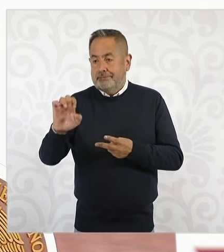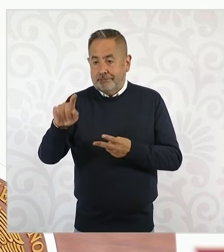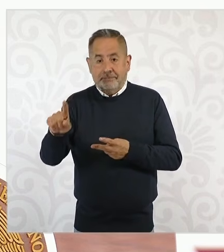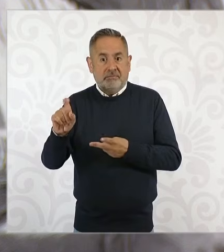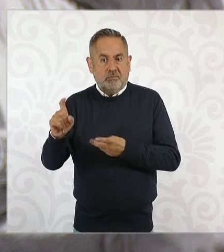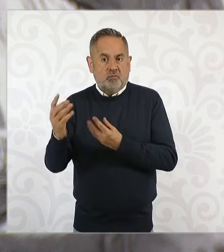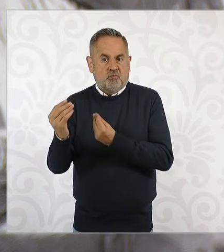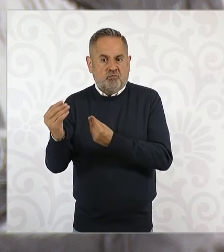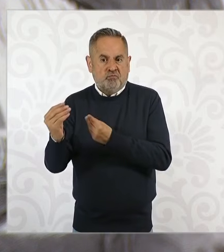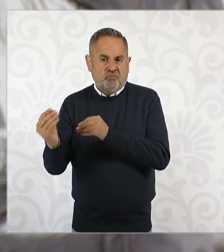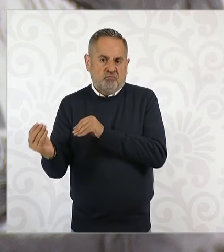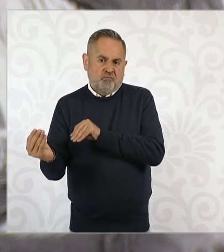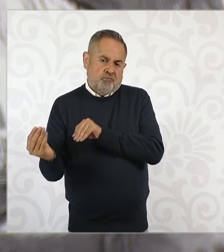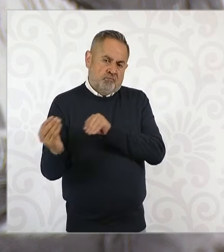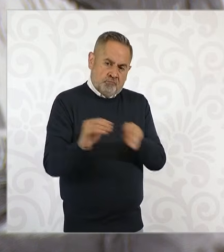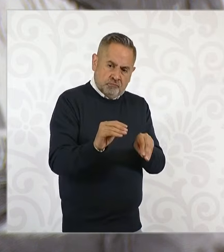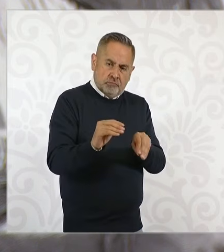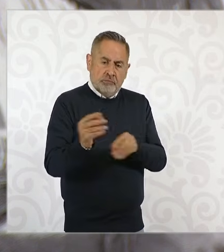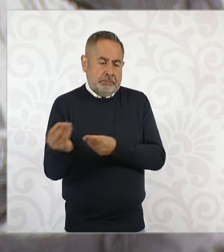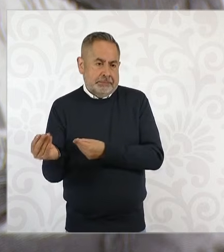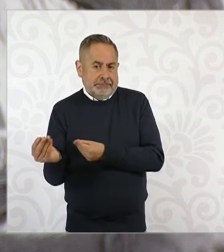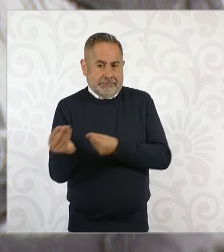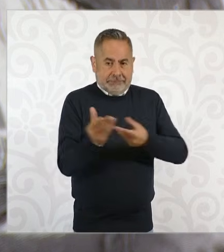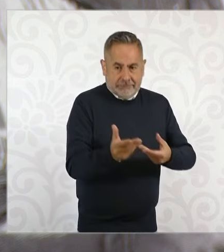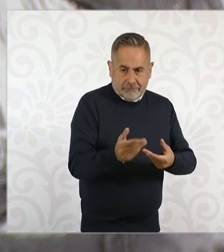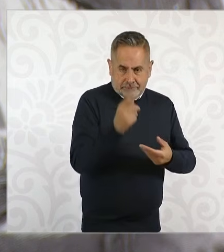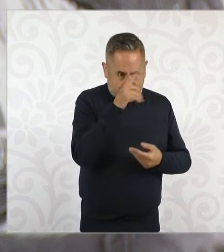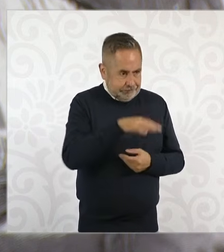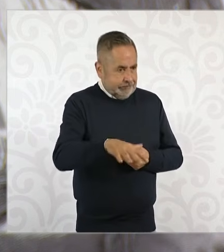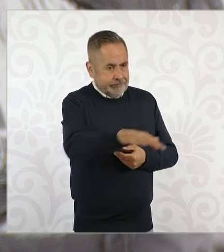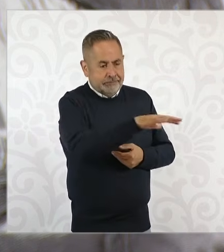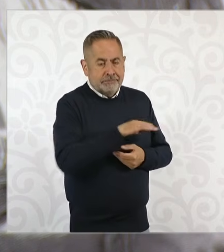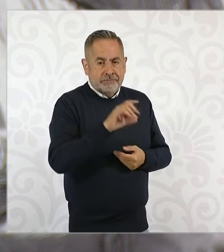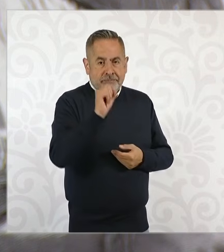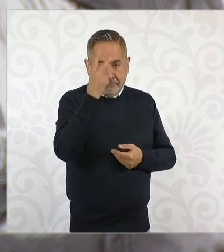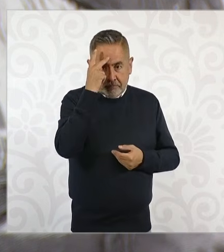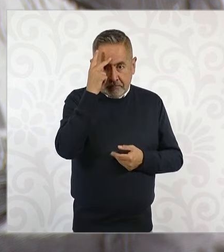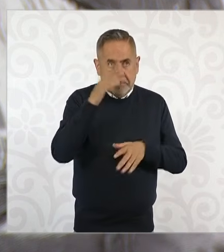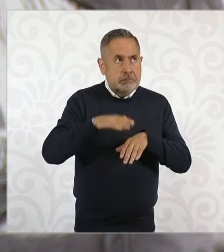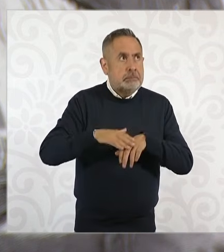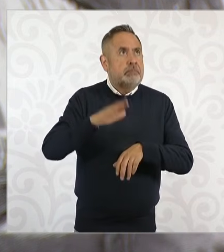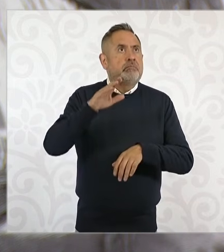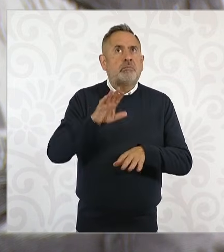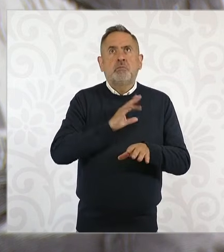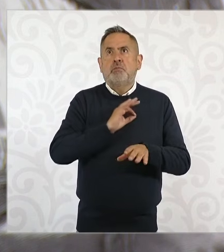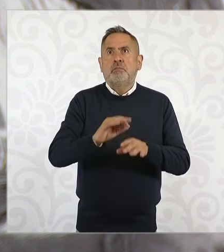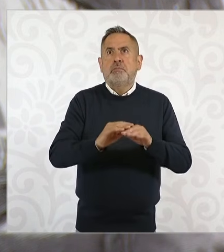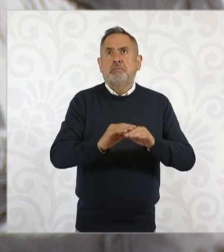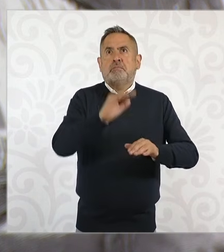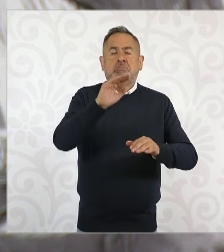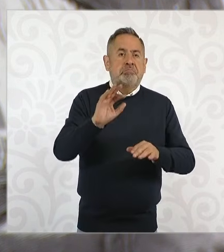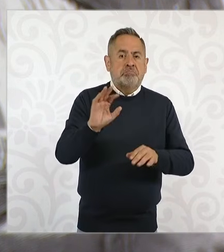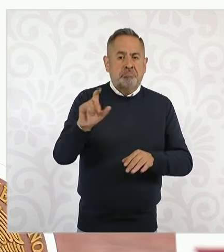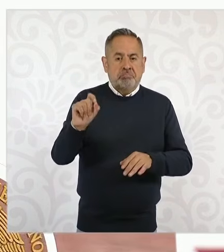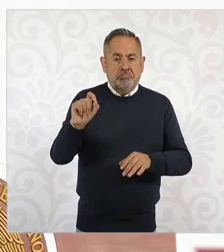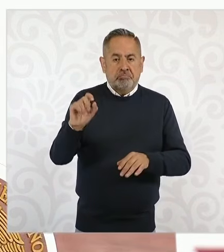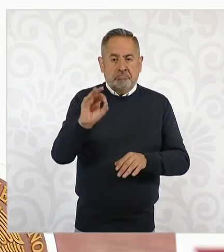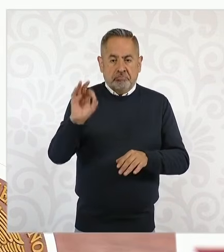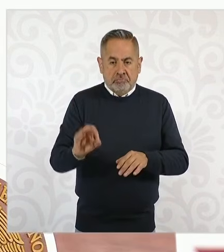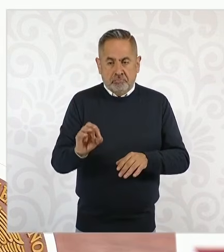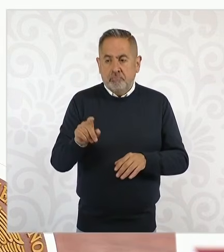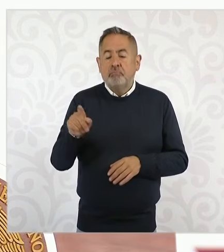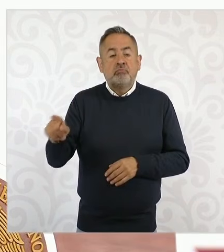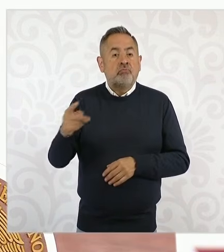cantidad importante de agua para San Luis Potosí. Estamos hablando de un incremento del 20%. Este proyecto va a dar